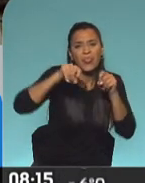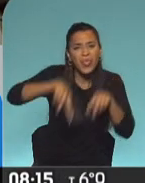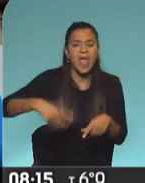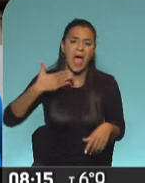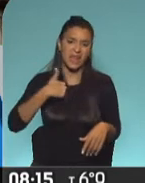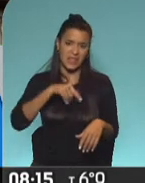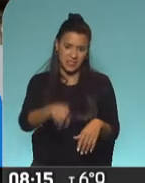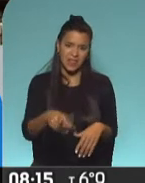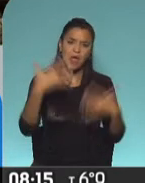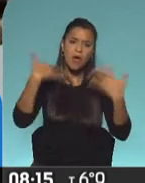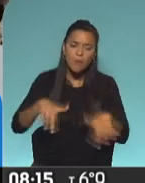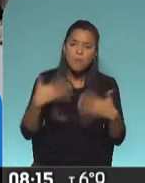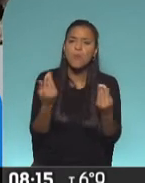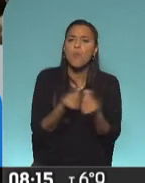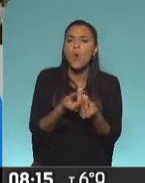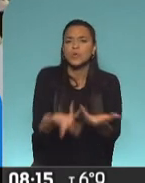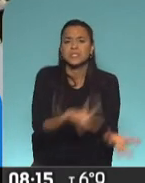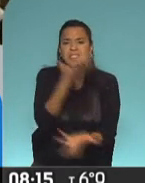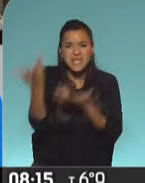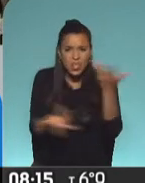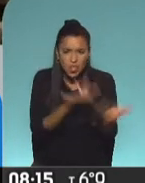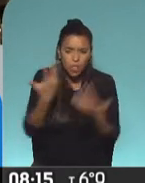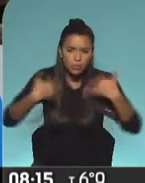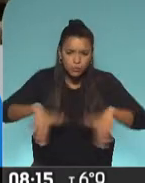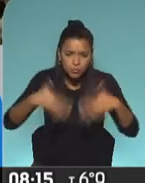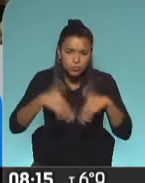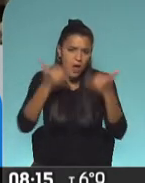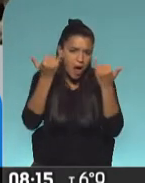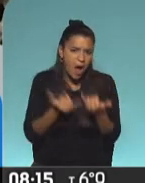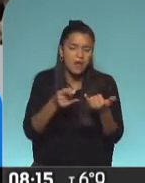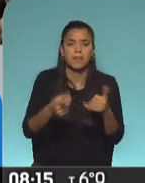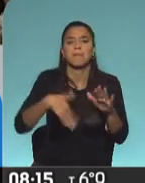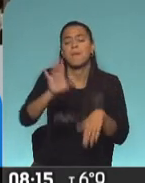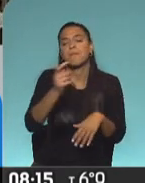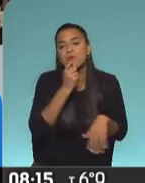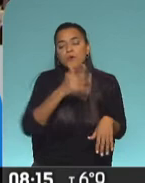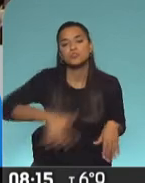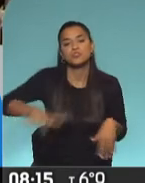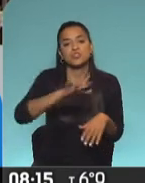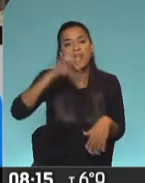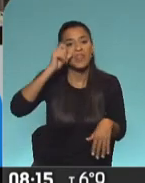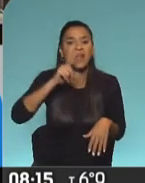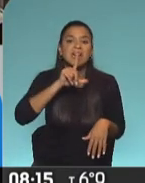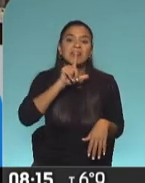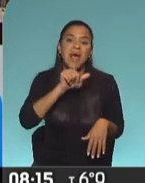habida cuenta de la cantidad de incendios que se están registrando, sobre todo, por ejemplo, en la zona del Delta del Paraná?